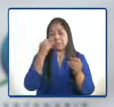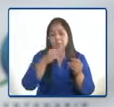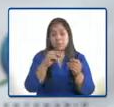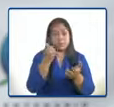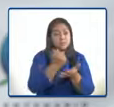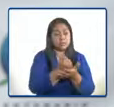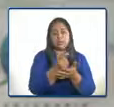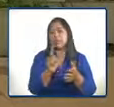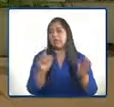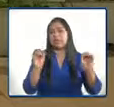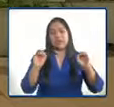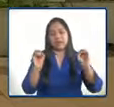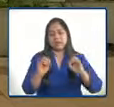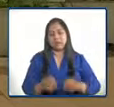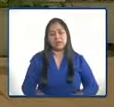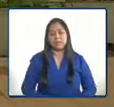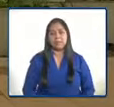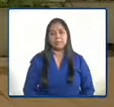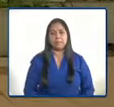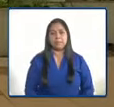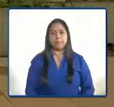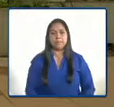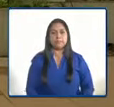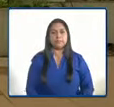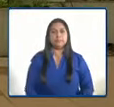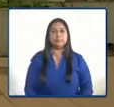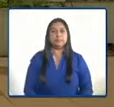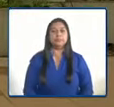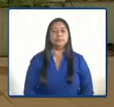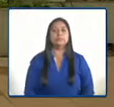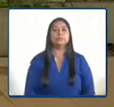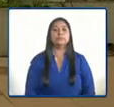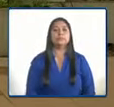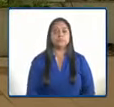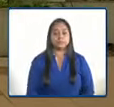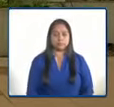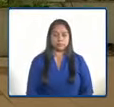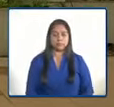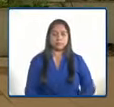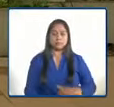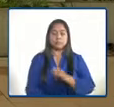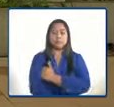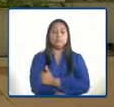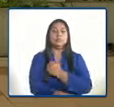pasaporte. Gracias, señor director. Pregunta Marcos Cahuex, de Canal Antigua.